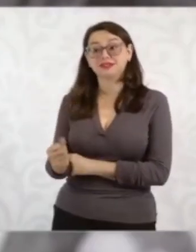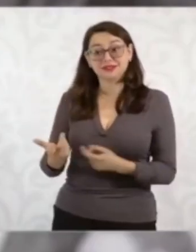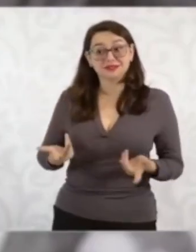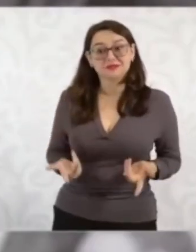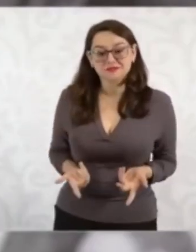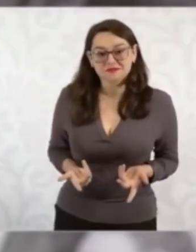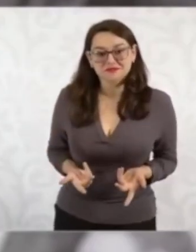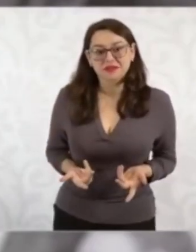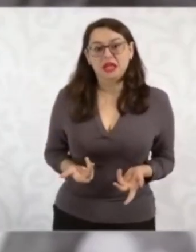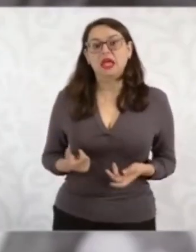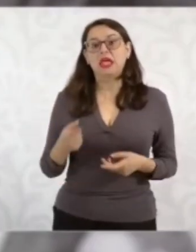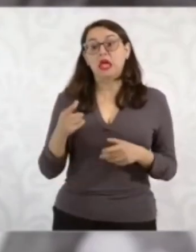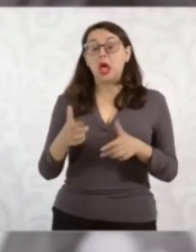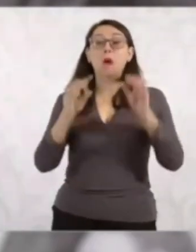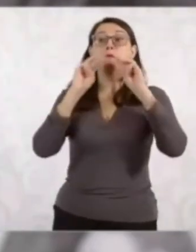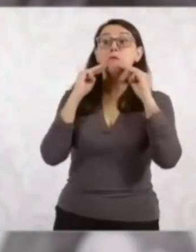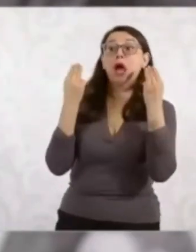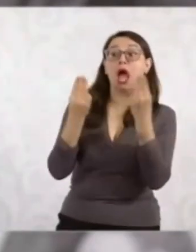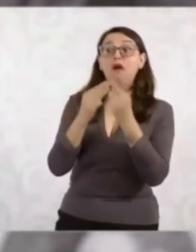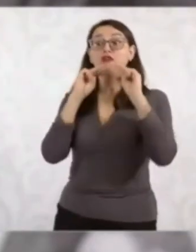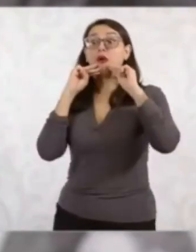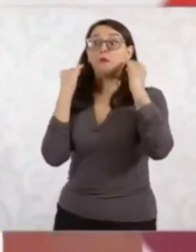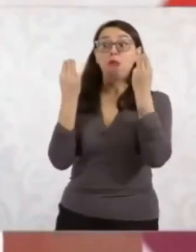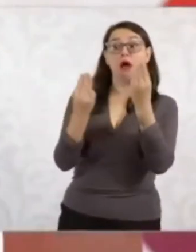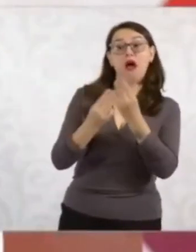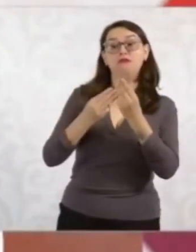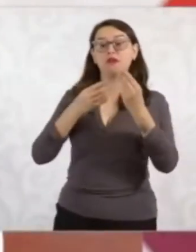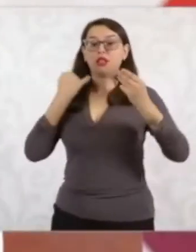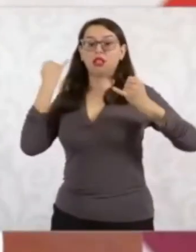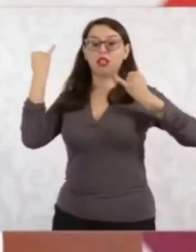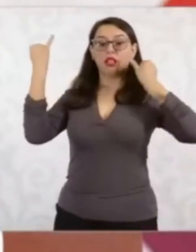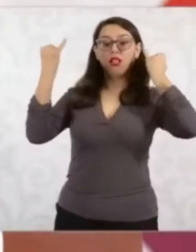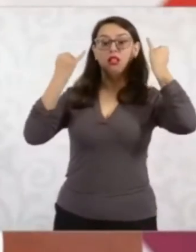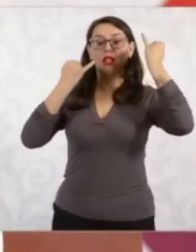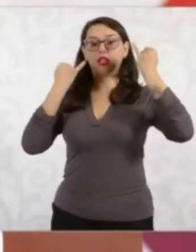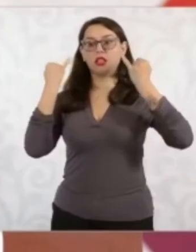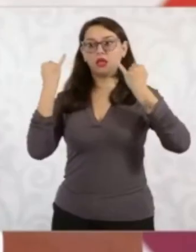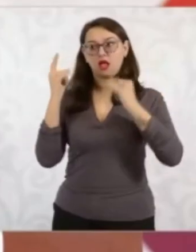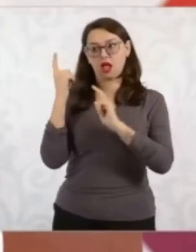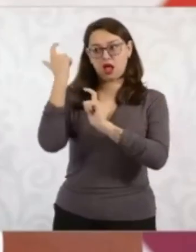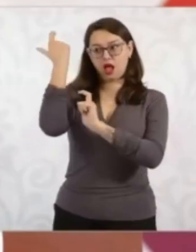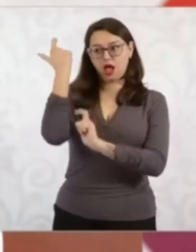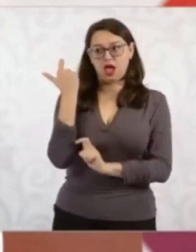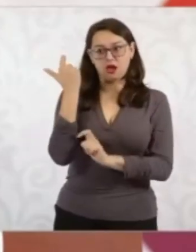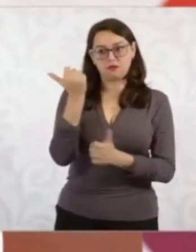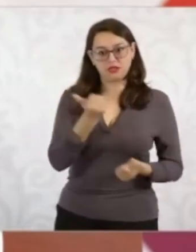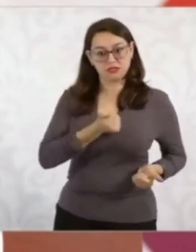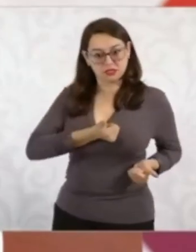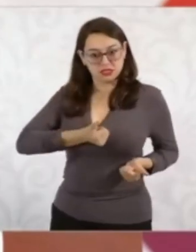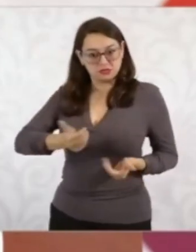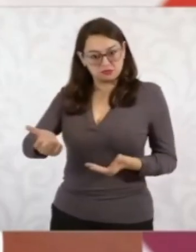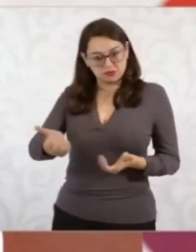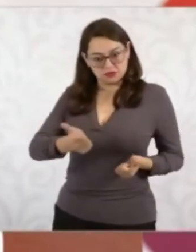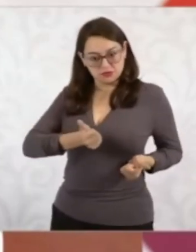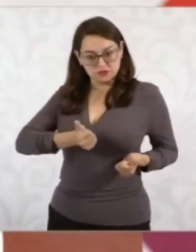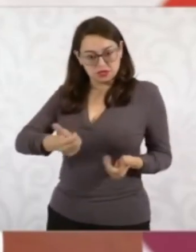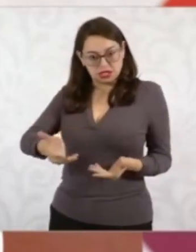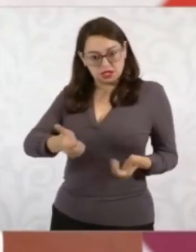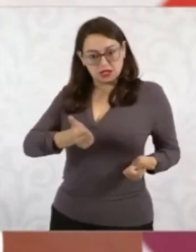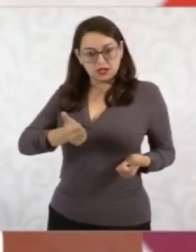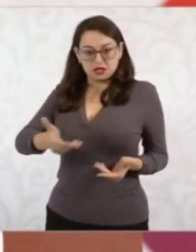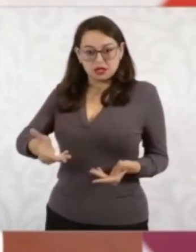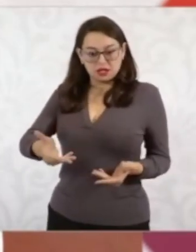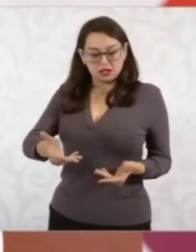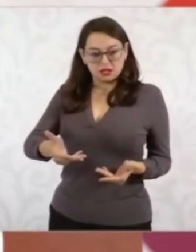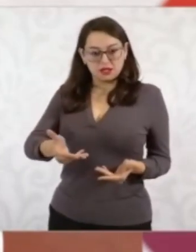de utilización de cárteles para llevar armas, para luchar, porque no